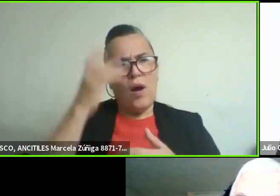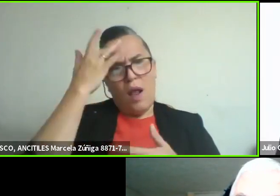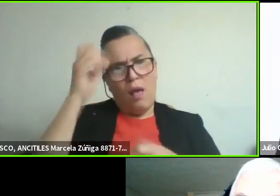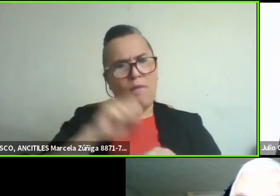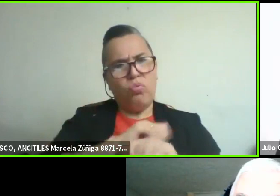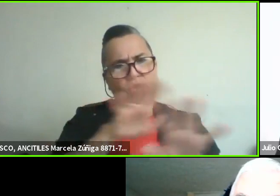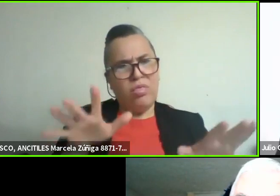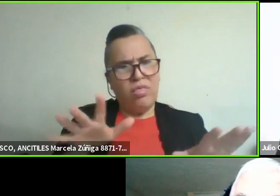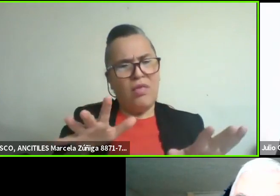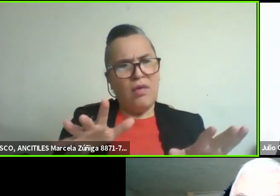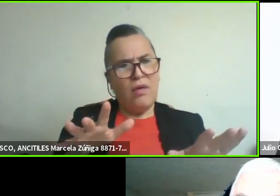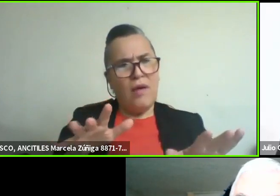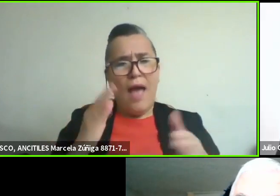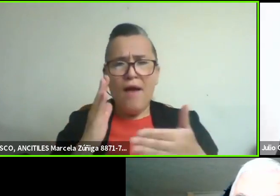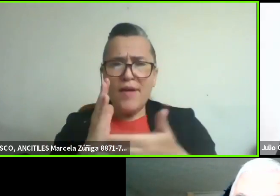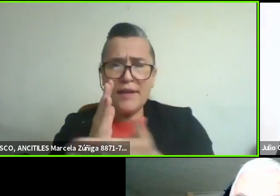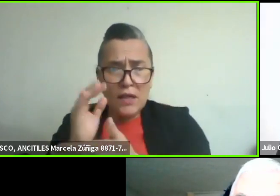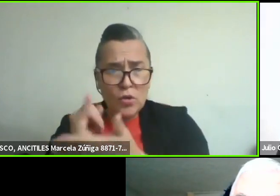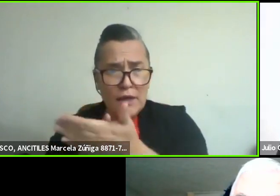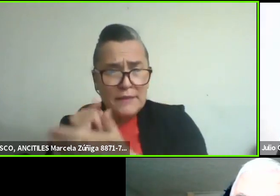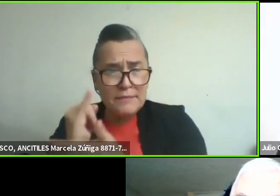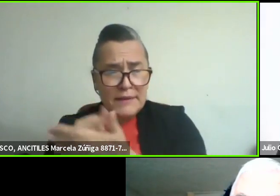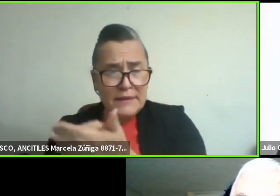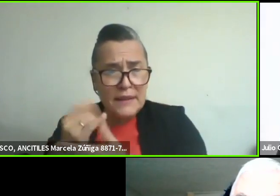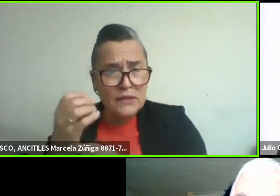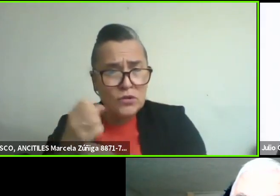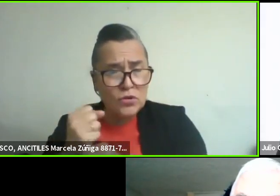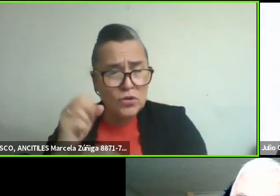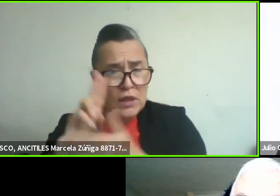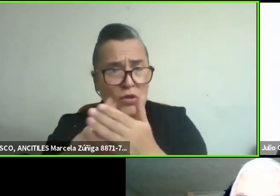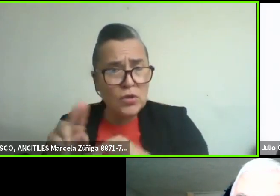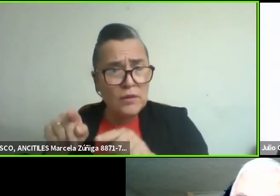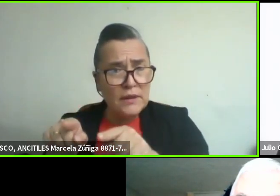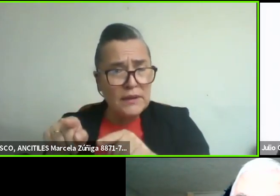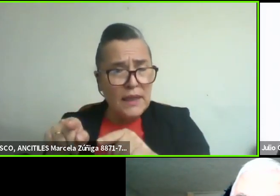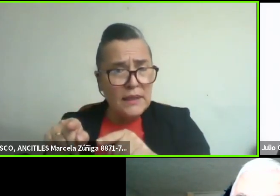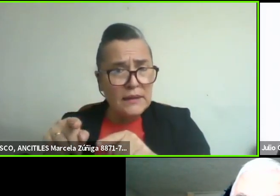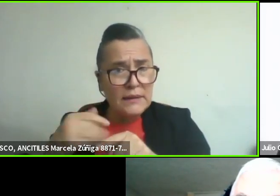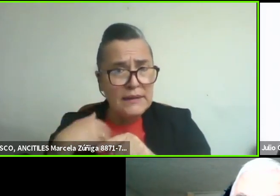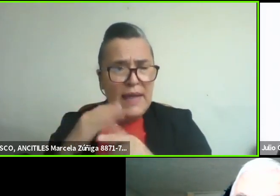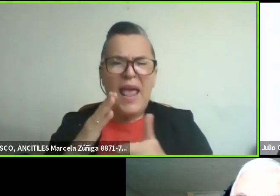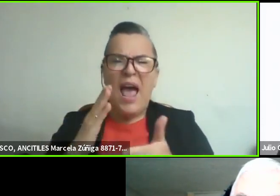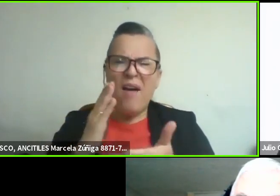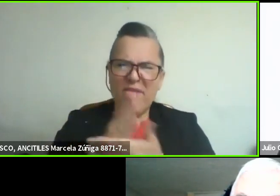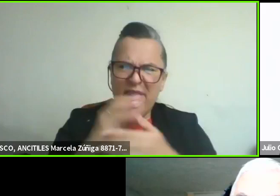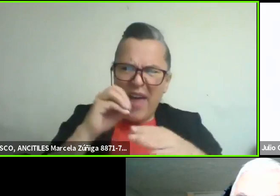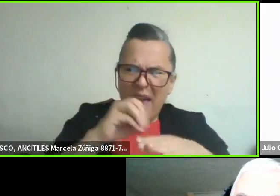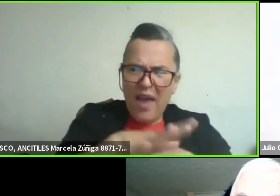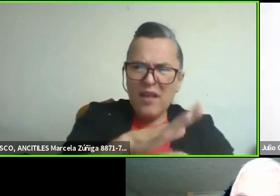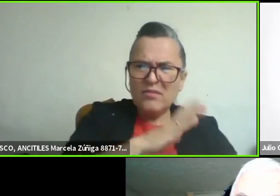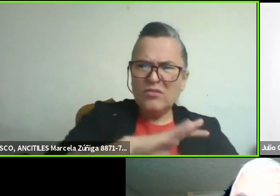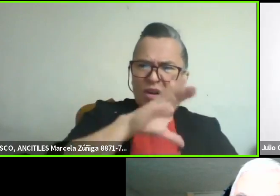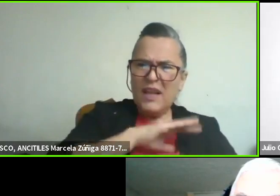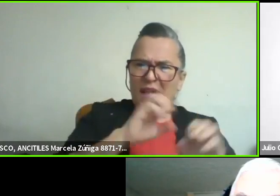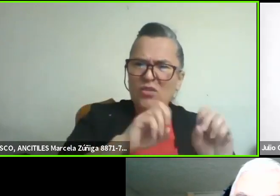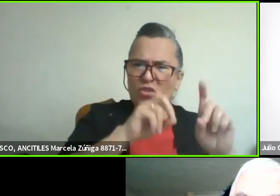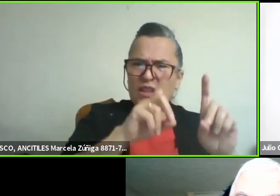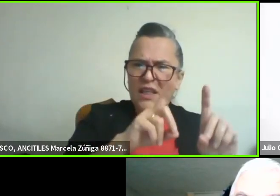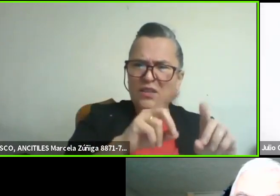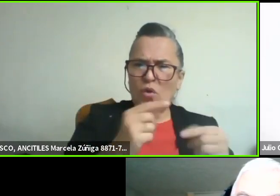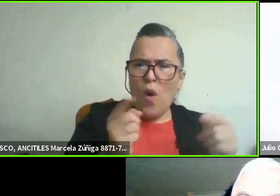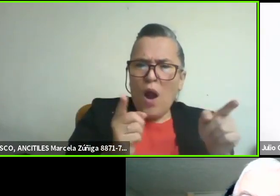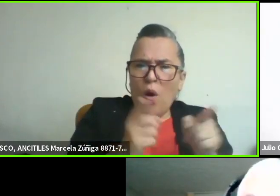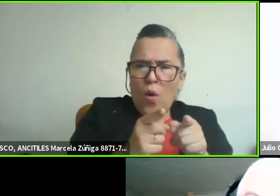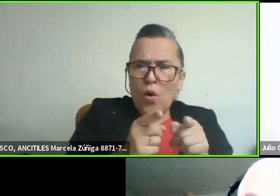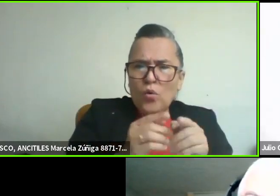19 está afectando la investigación que realizamos en las universidades tendrá ese efecto incidencia en la calidad de la ausencia porque medianas